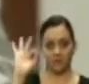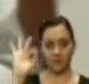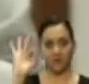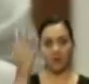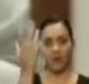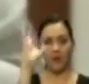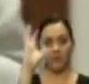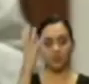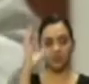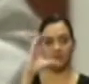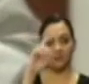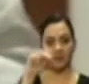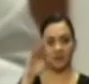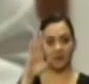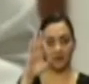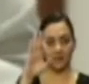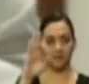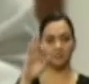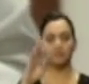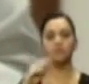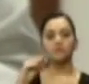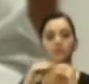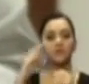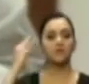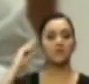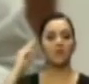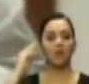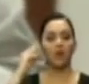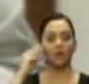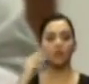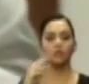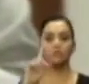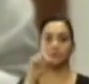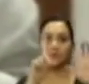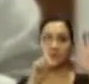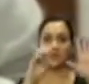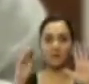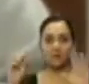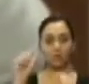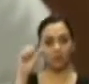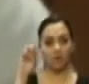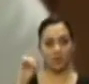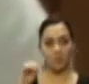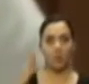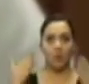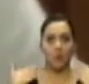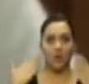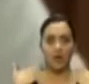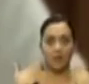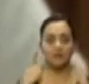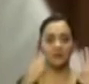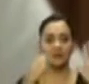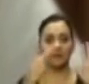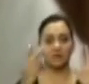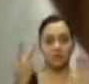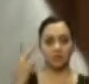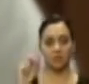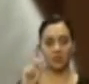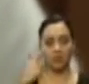por CN3. También estamos en radio en la frecuencia 600 AM Guayaquil, 620